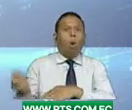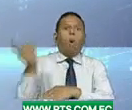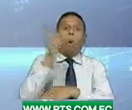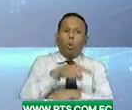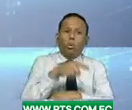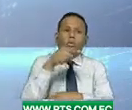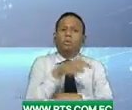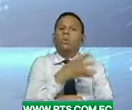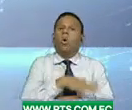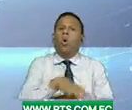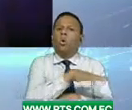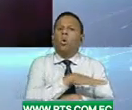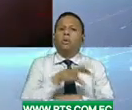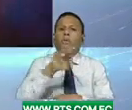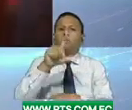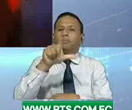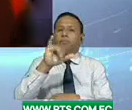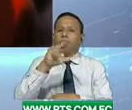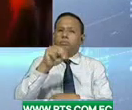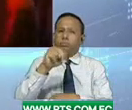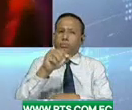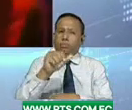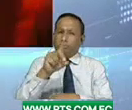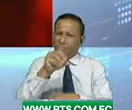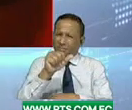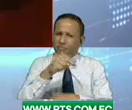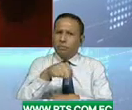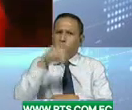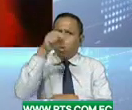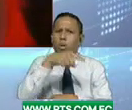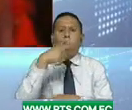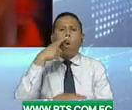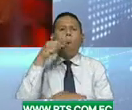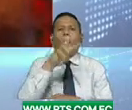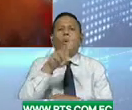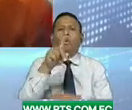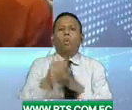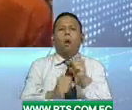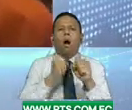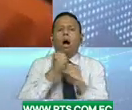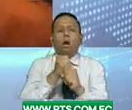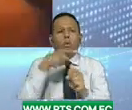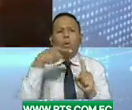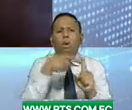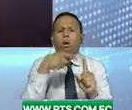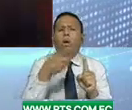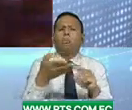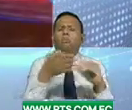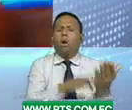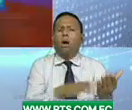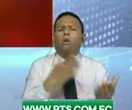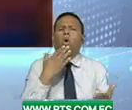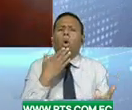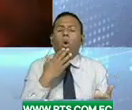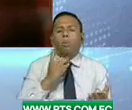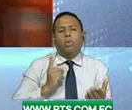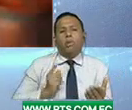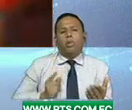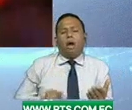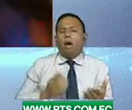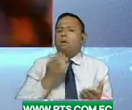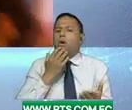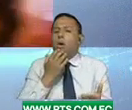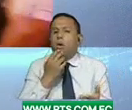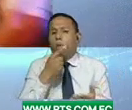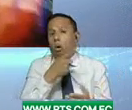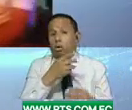Florida Norte, un hombre de 41 años de edad perdió la vida. Los detalles de este caso, asimismo las autoridades lo van